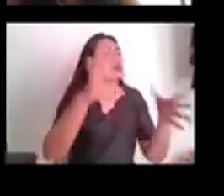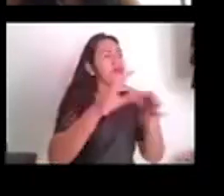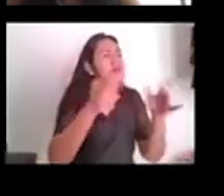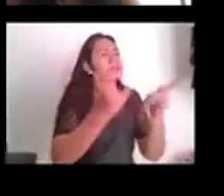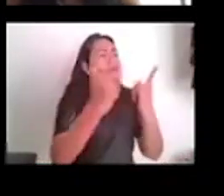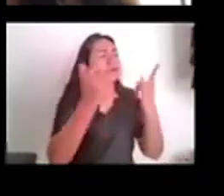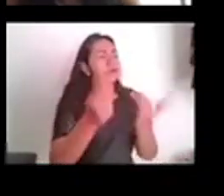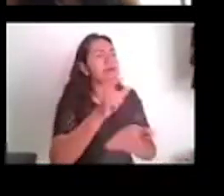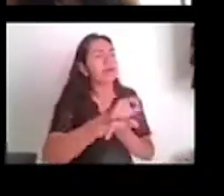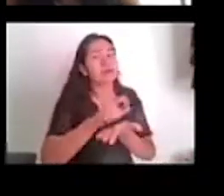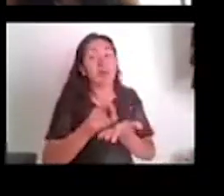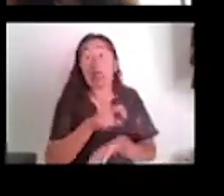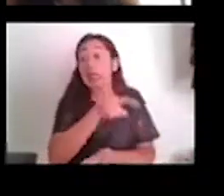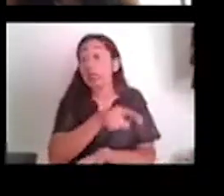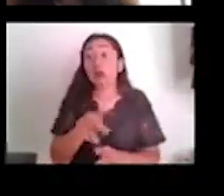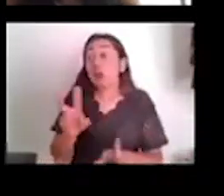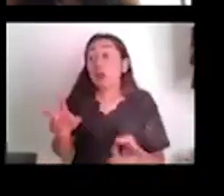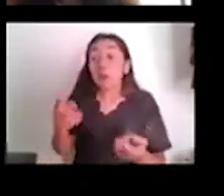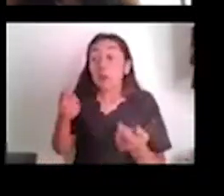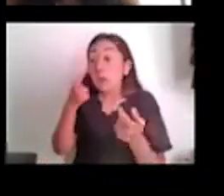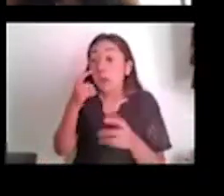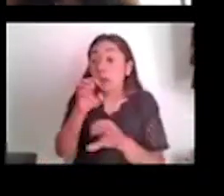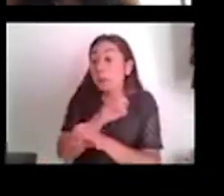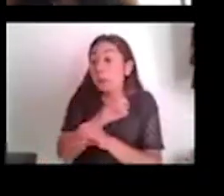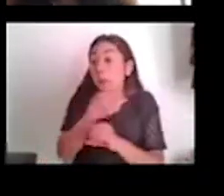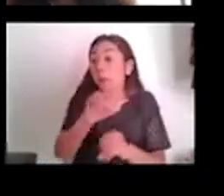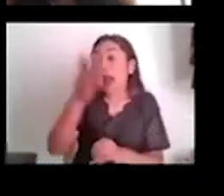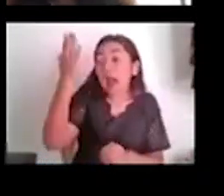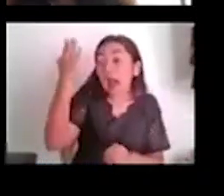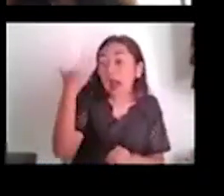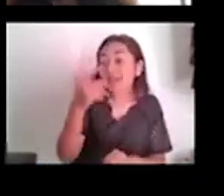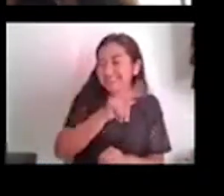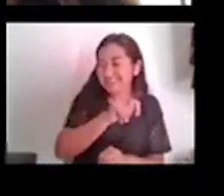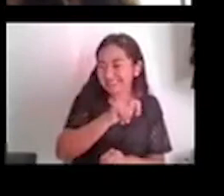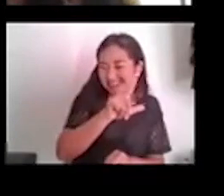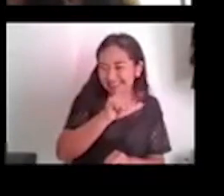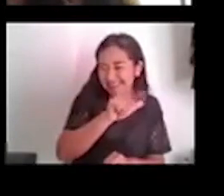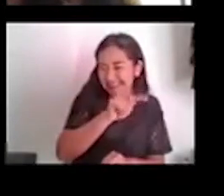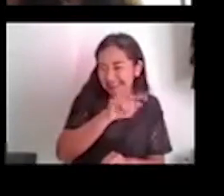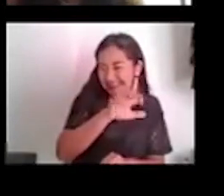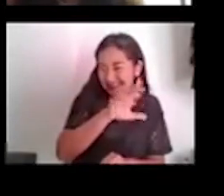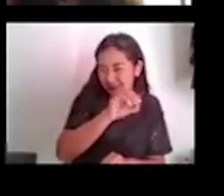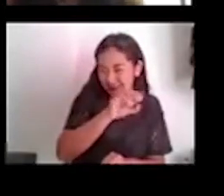habían vivido la grandeza de Tlatelolco, digámoslo, cuando era independiente. Así que